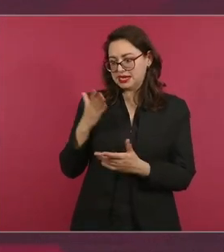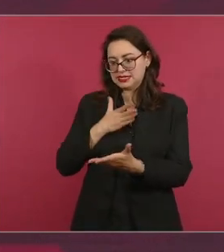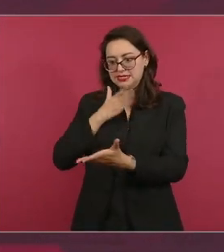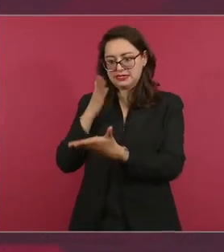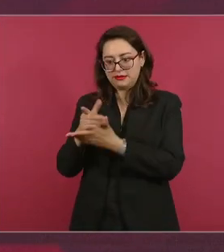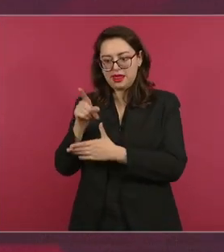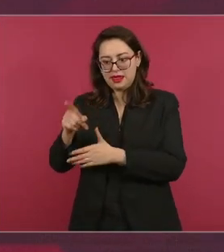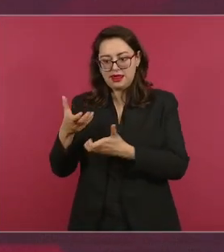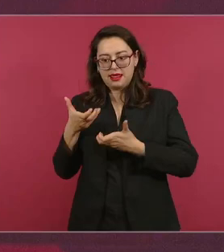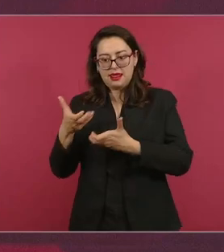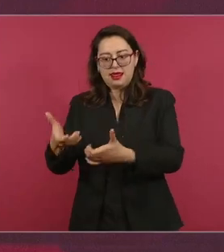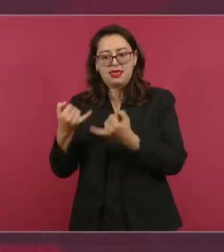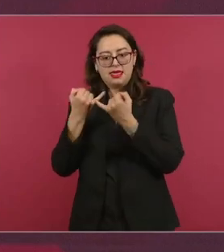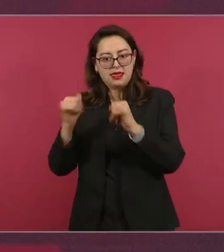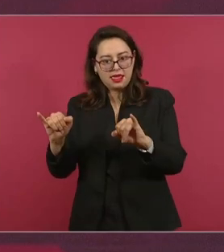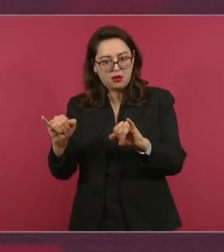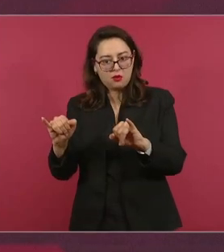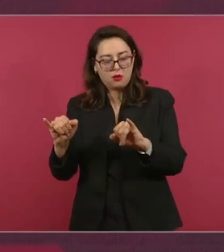la carretera,